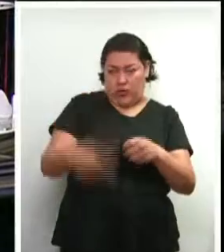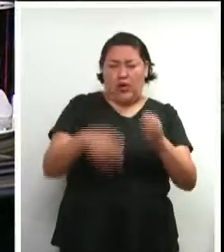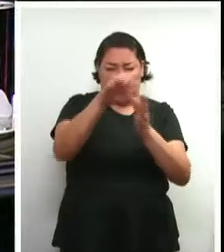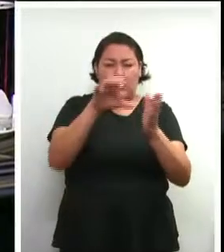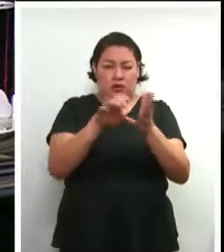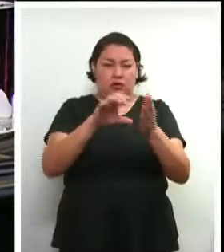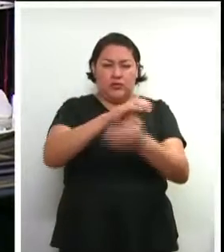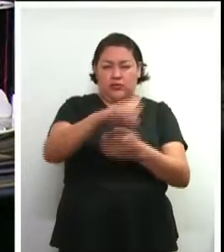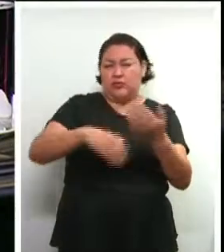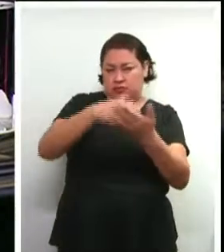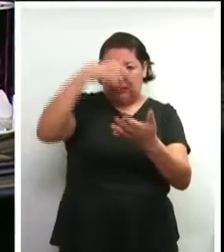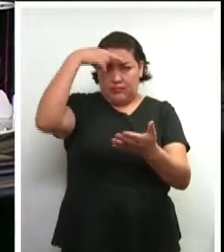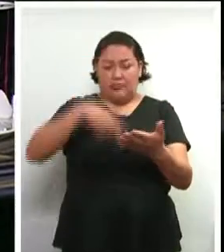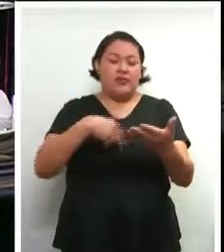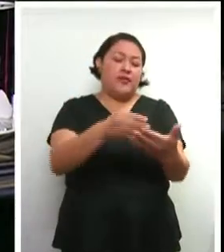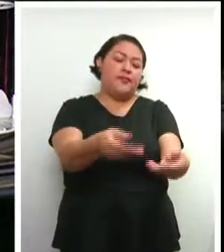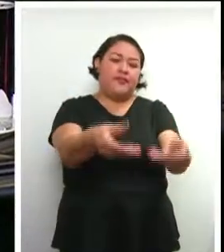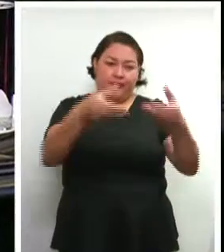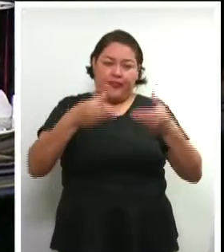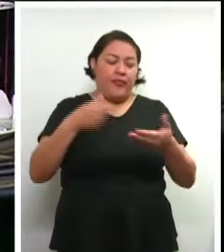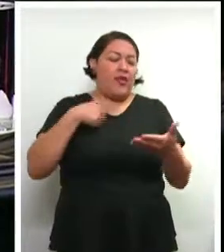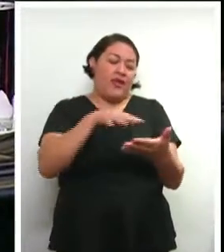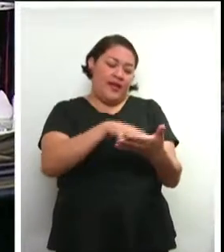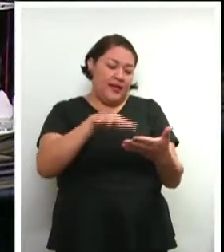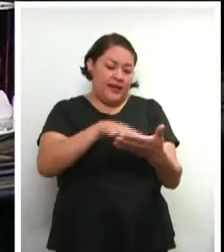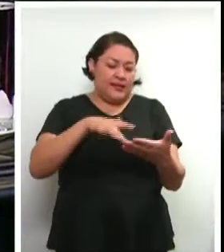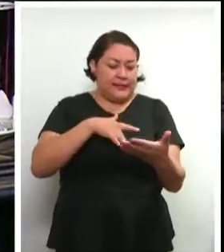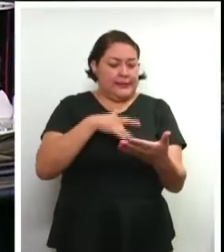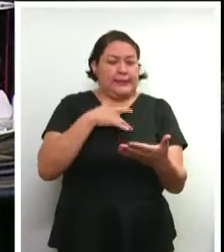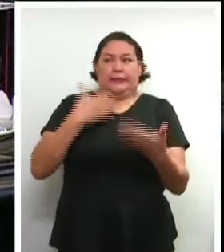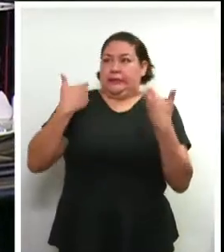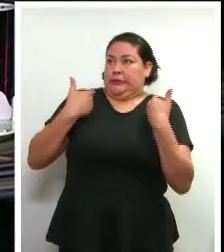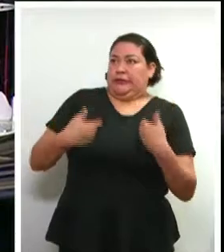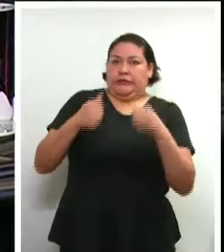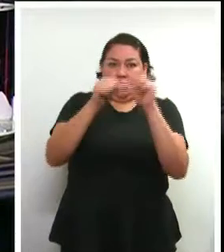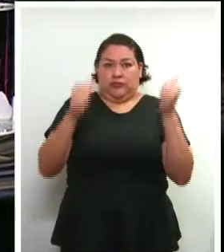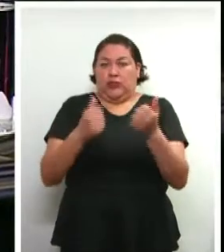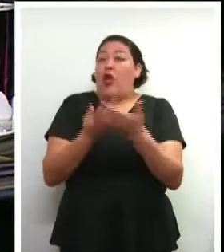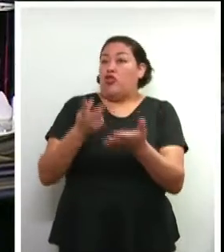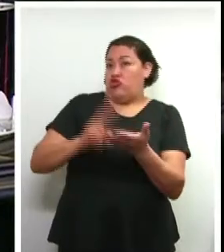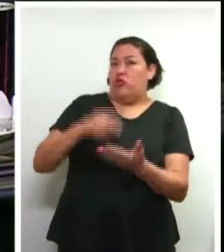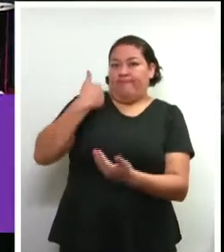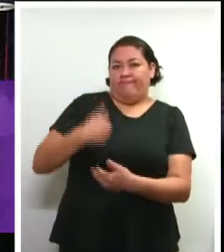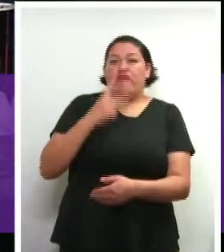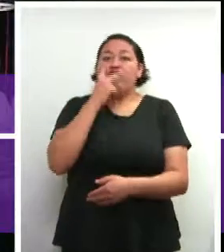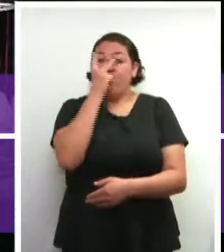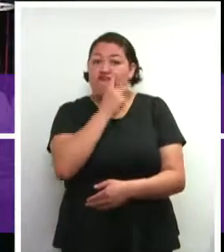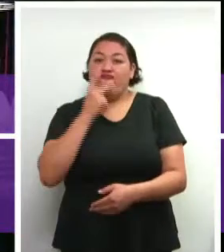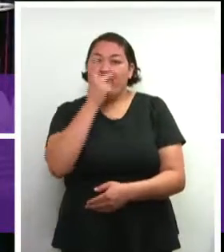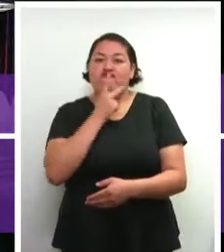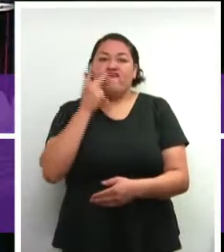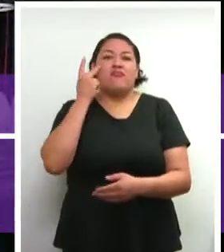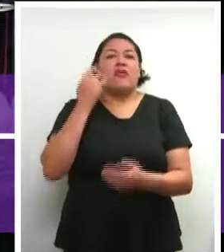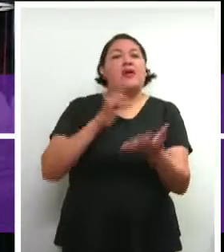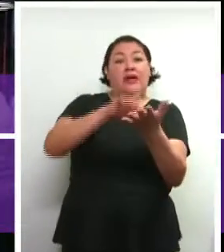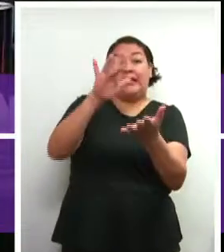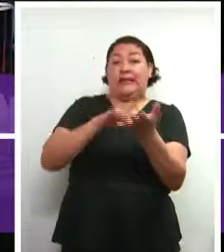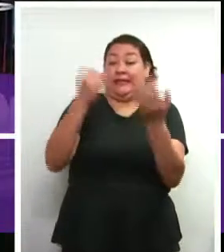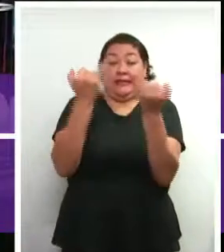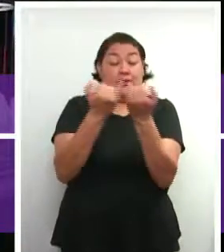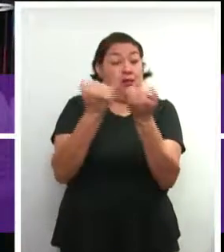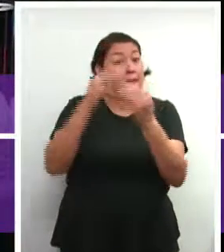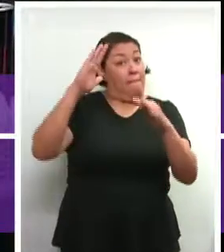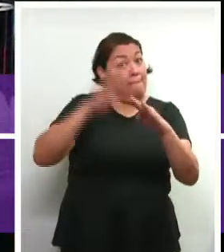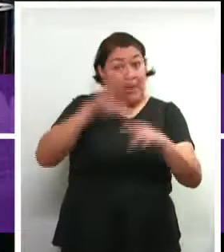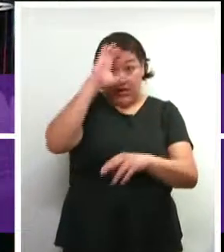que nos entregaron, me siento cada vez más obligado como artista y como pedagogo que soy a aportar para la mejoría en los alcances de